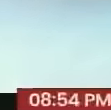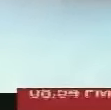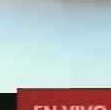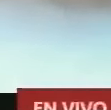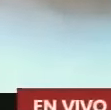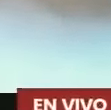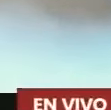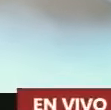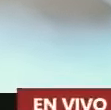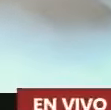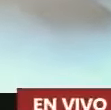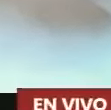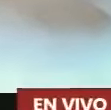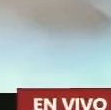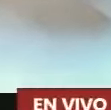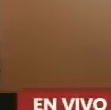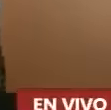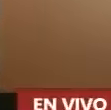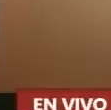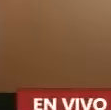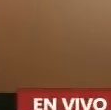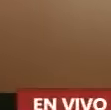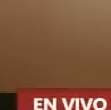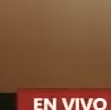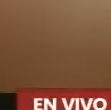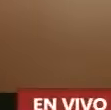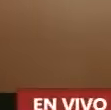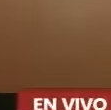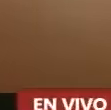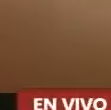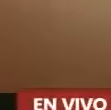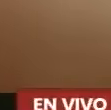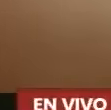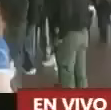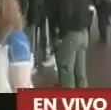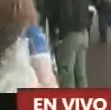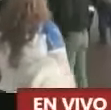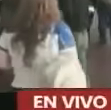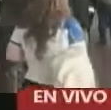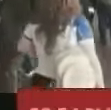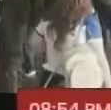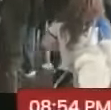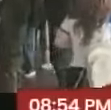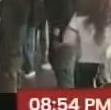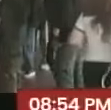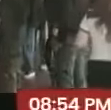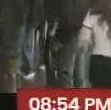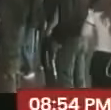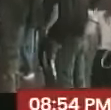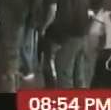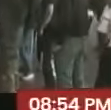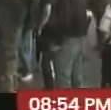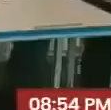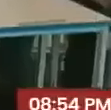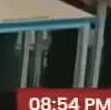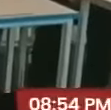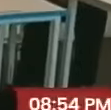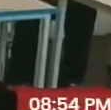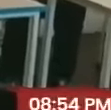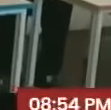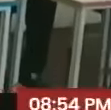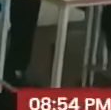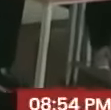ancestros, defendamos como el... Nuestro pueblo está ejerciendo su derecho al voto para defender la soberanía nacional, el Esequibo.